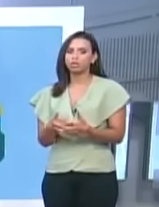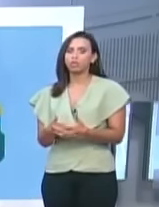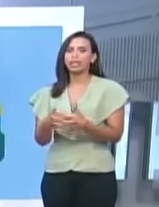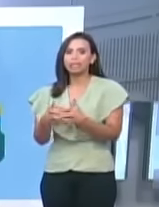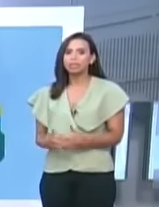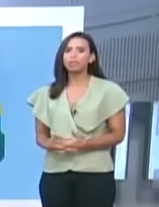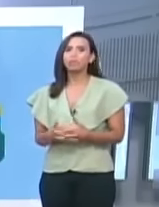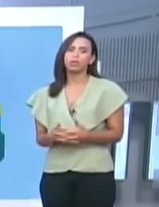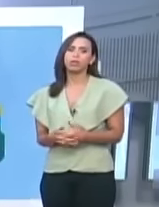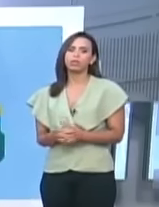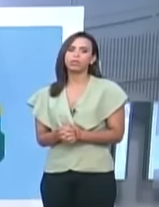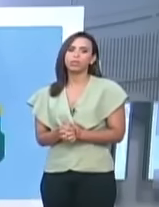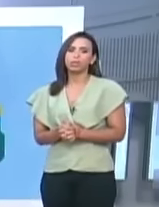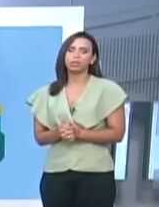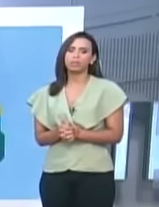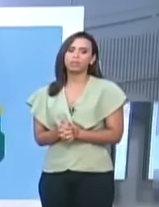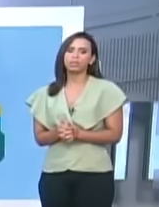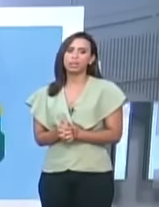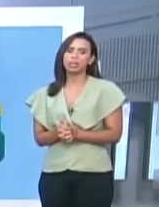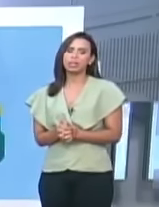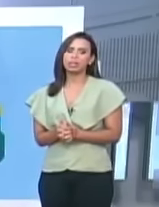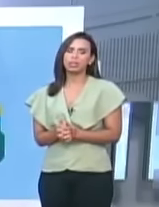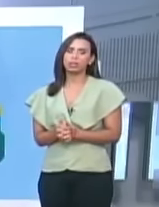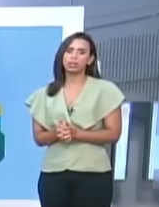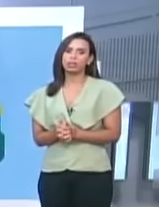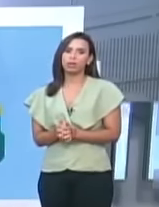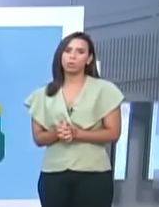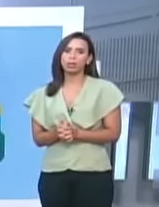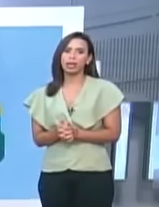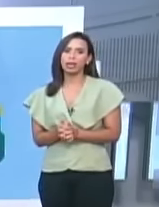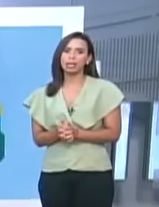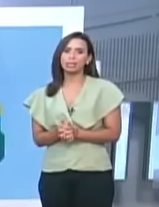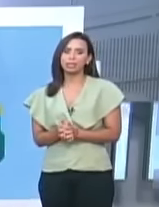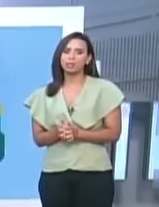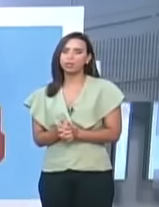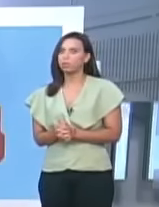patria en su legítimo derecho de defensa del territorio de la Guayana Esequiba.